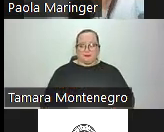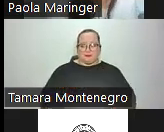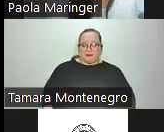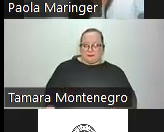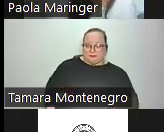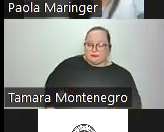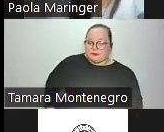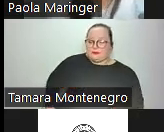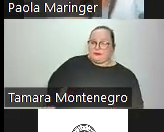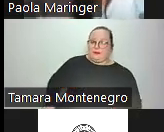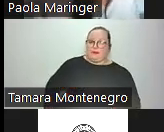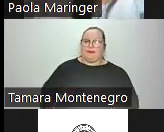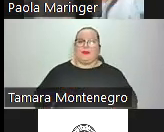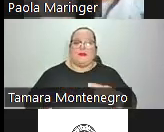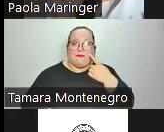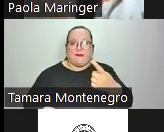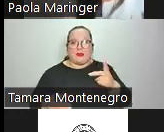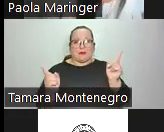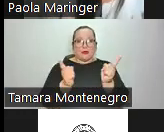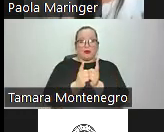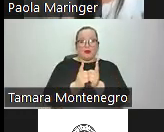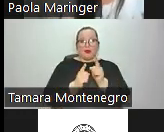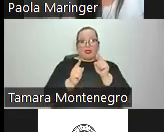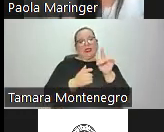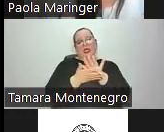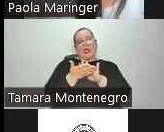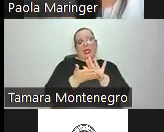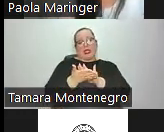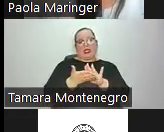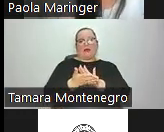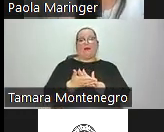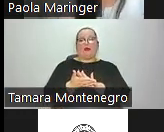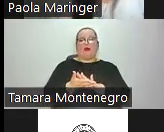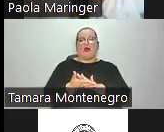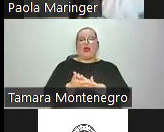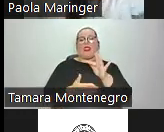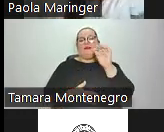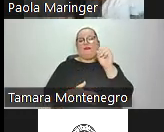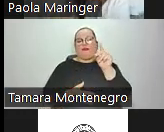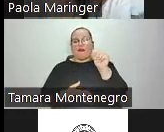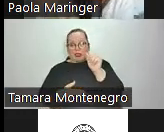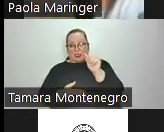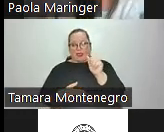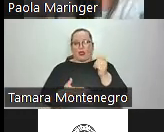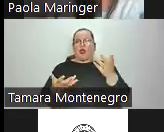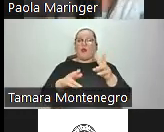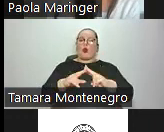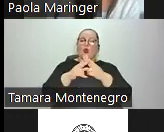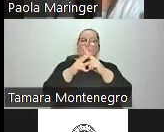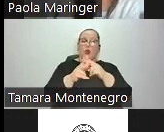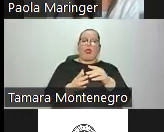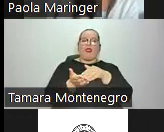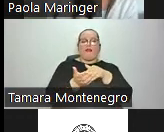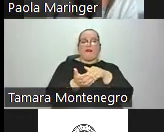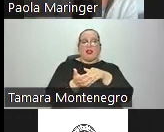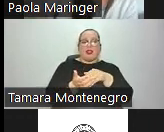Ok. Bien brevemente, esto es un ejemplo de la propuesta de valor. Por ejemplo, ¿cómo la vamos a construir? Las debilidades pueden ser